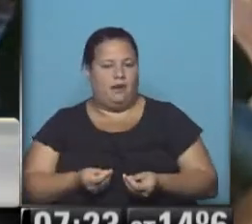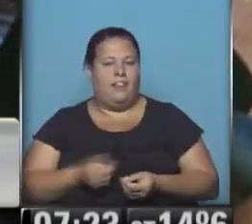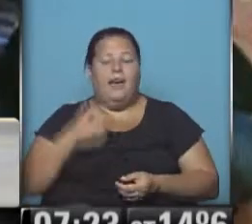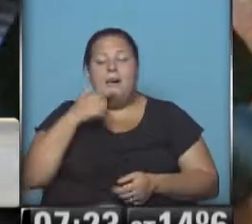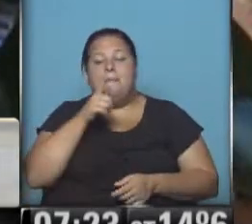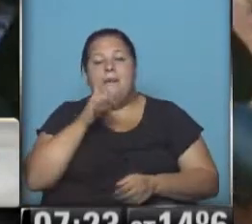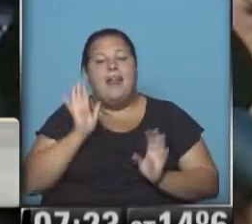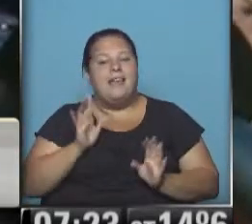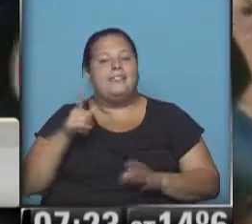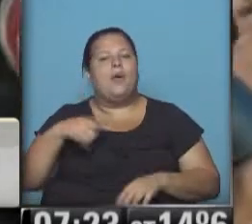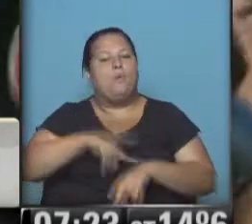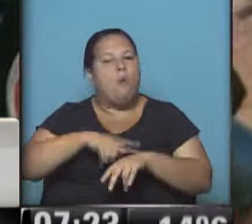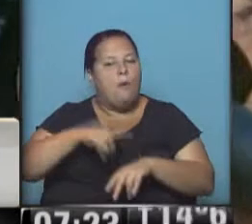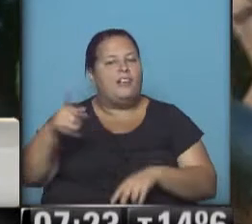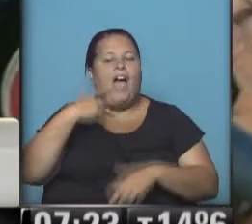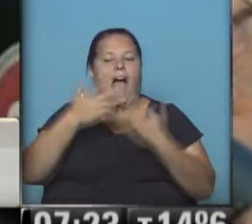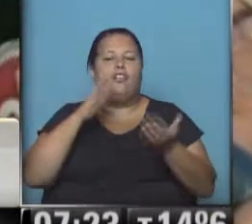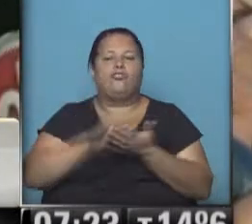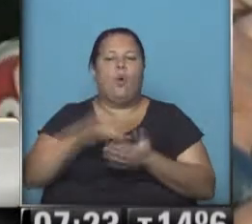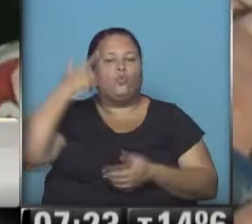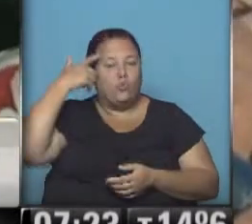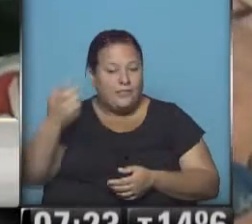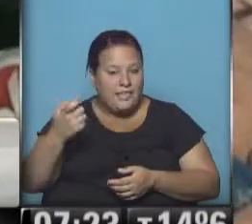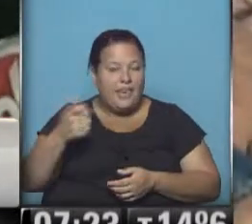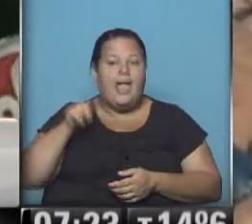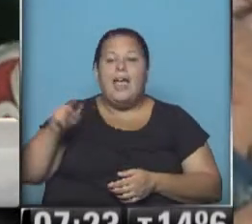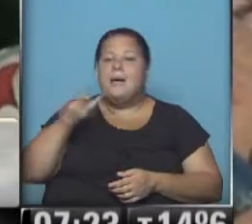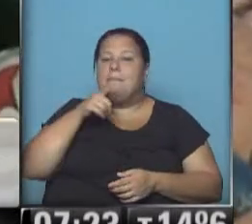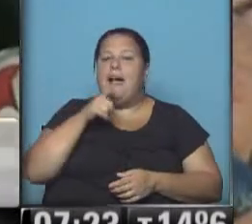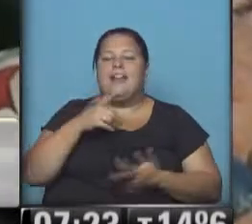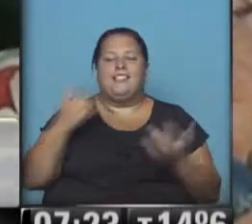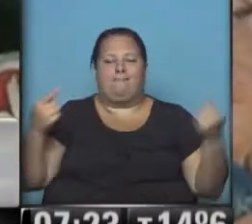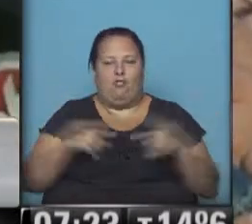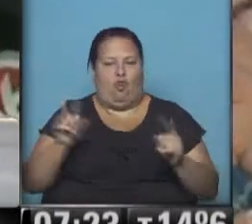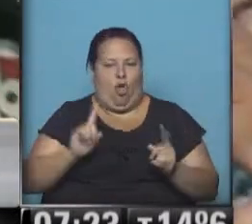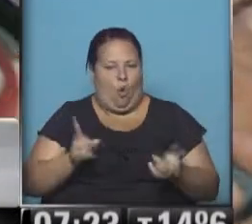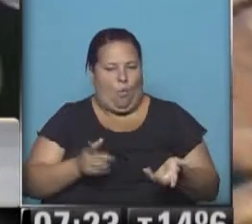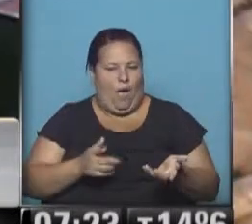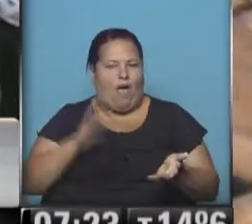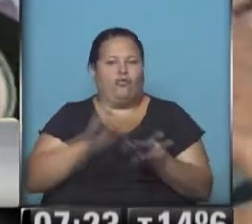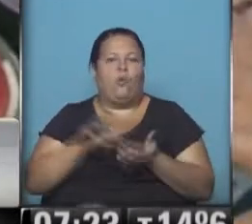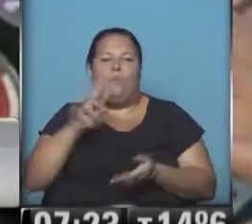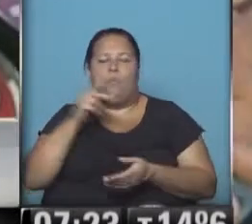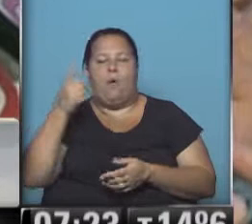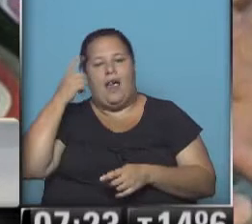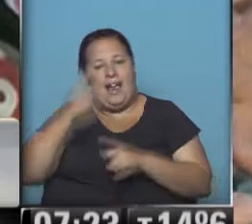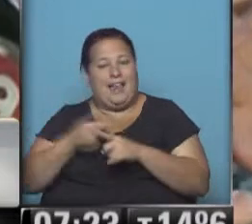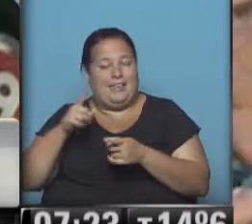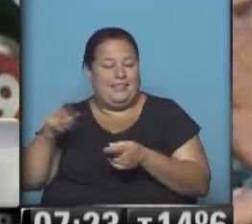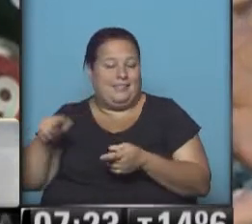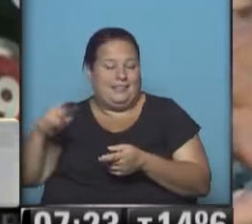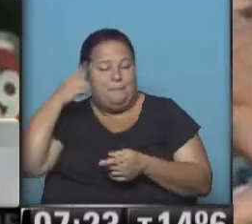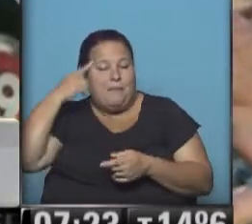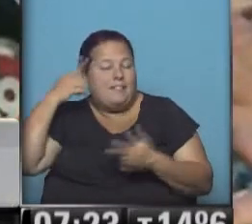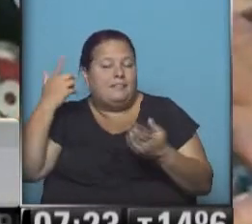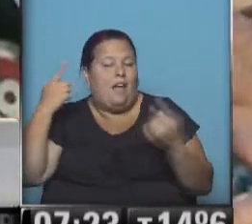aducía específicamente que en algún momento había mencionado el tema del suicidio y parece ser que no encuadra dentro de las pretensiones de su